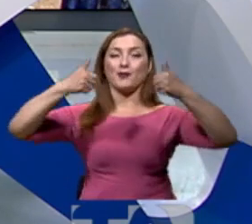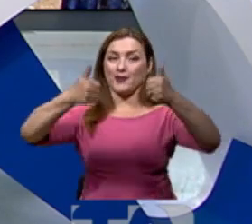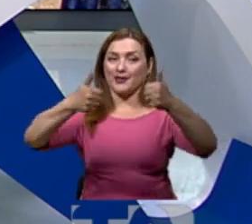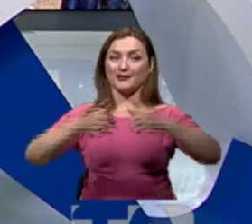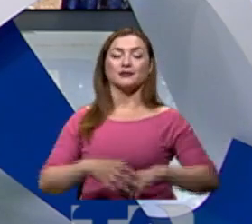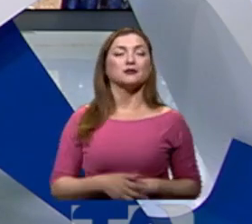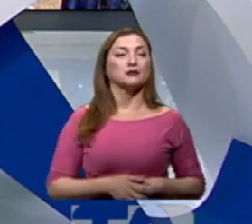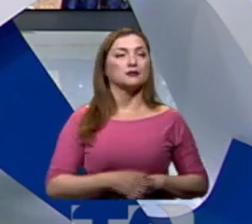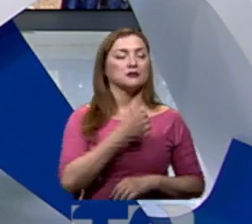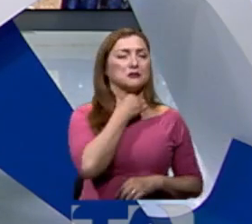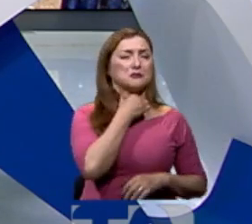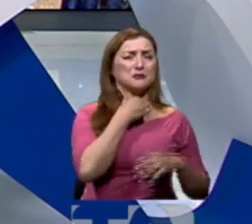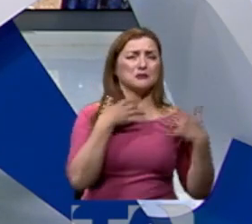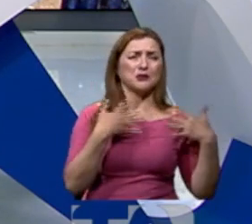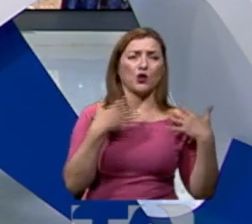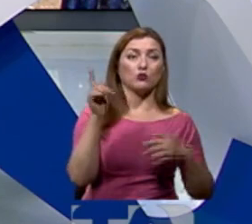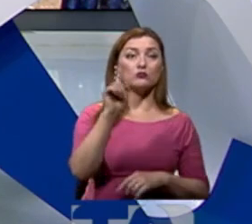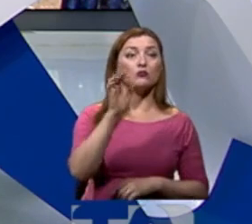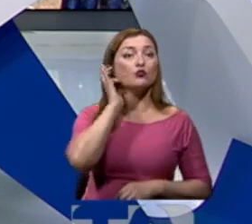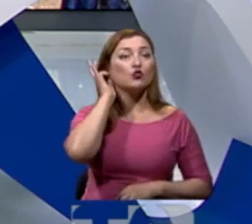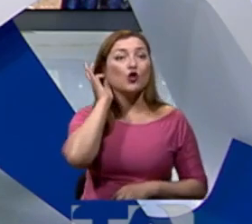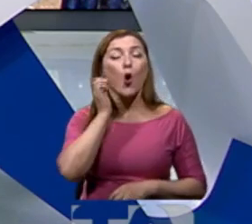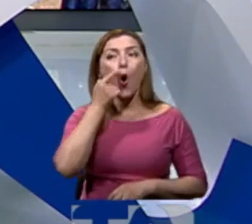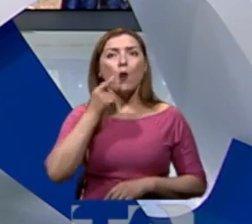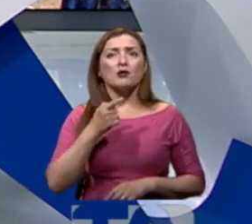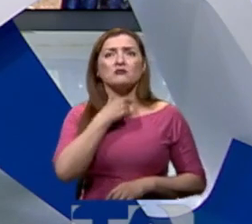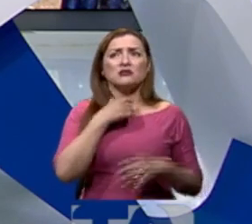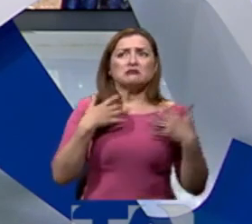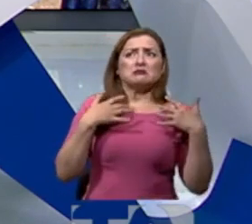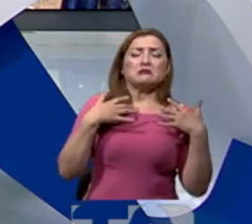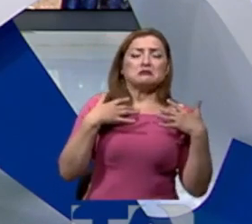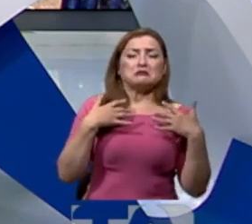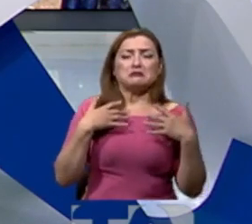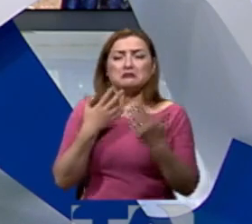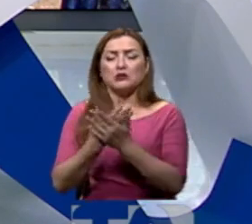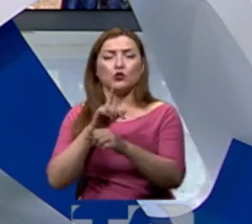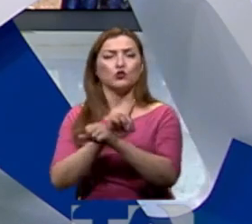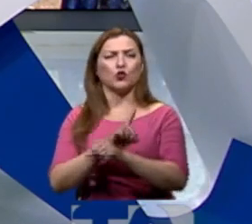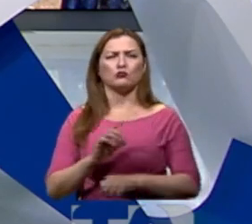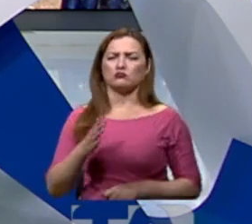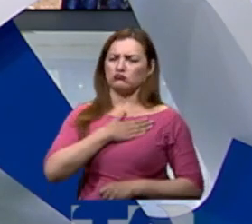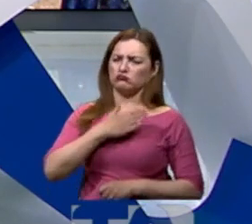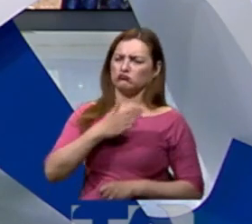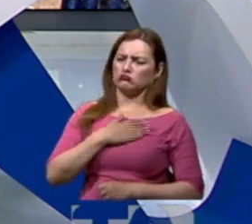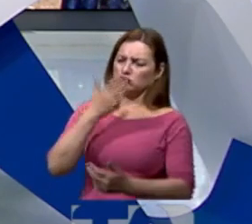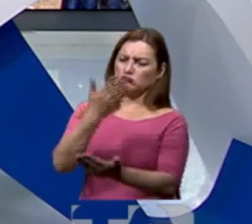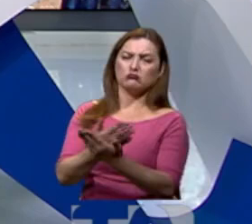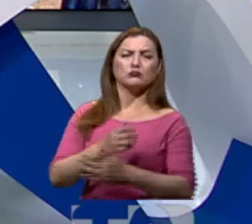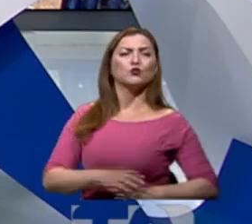no hay que tener miedo, ¿no? Muchas mujercitas, muchos varones, incluso dicen, es que a mí me da miedo ir al médico. No, no. Vaya con confianza,